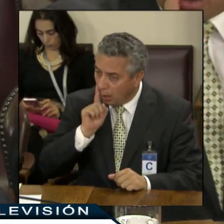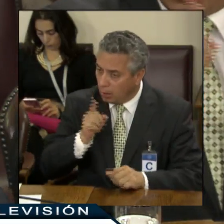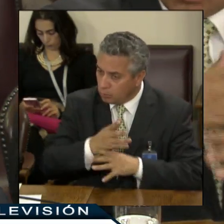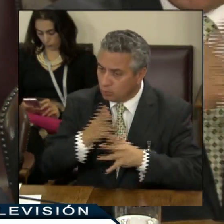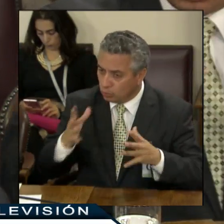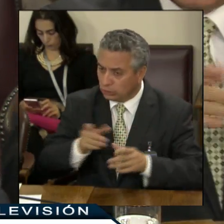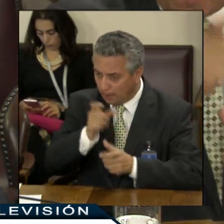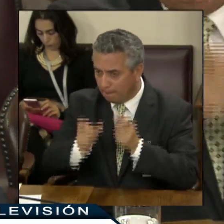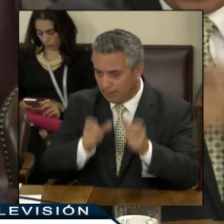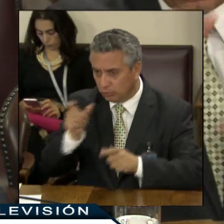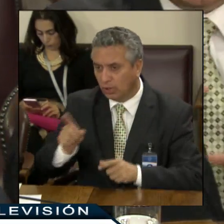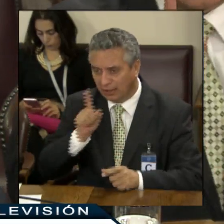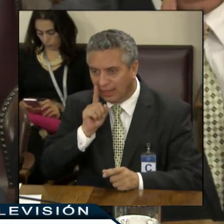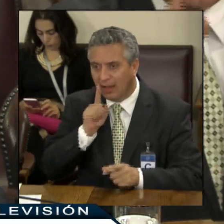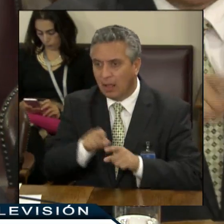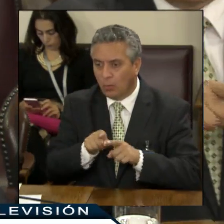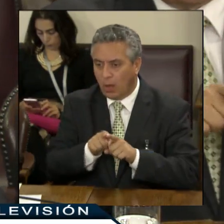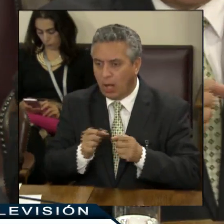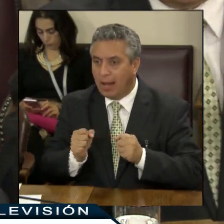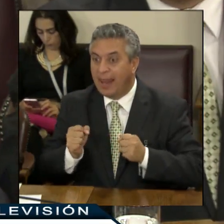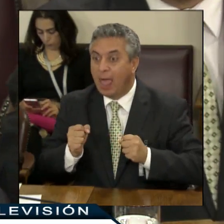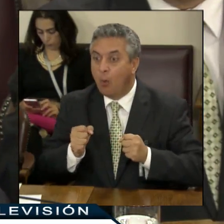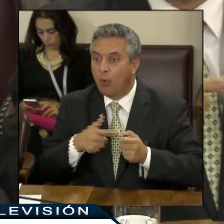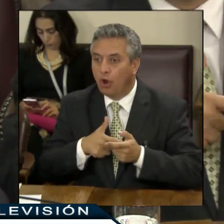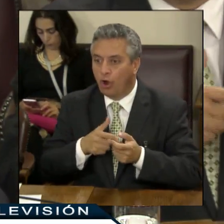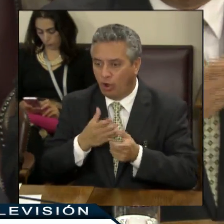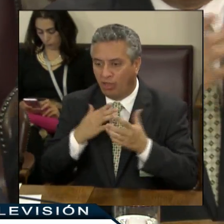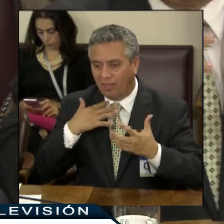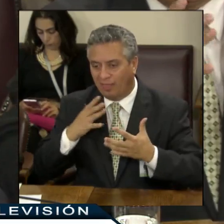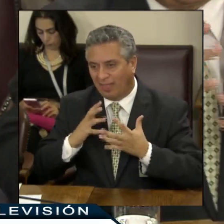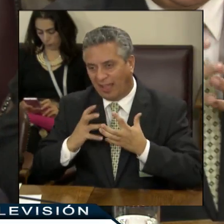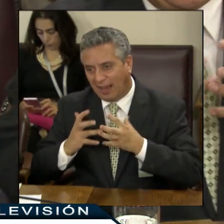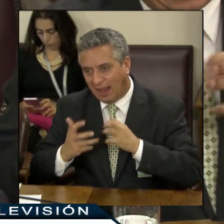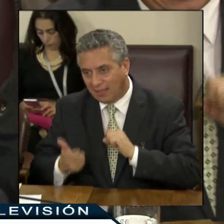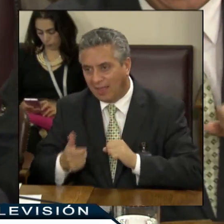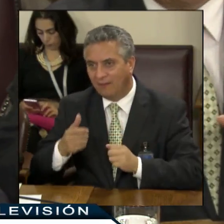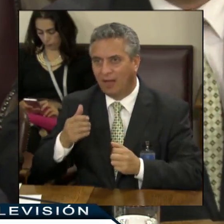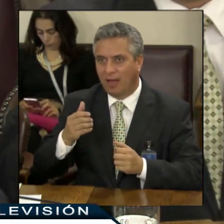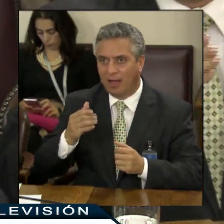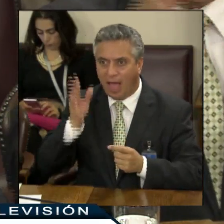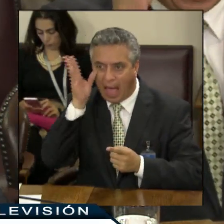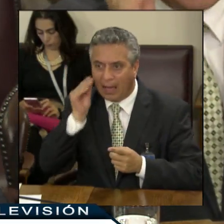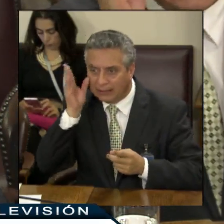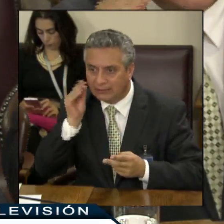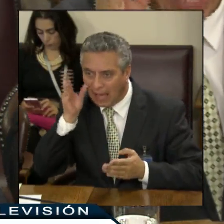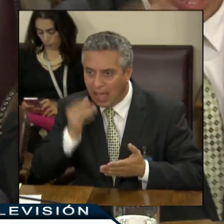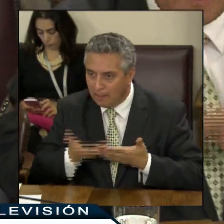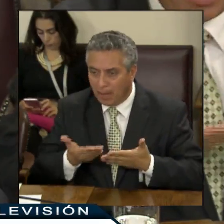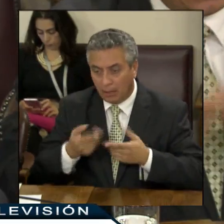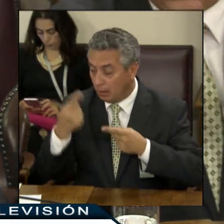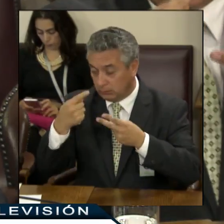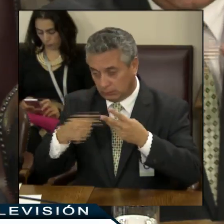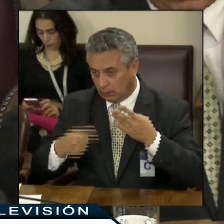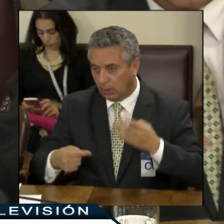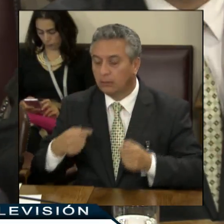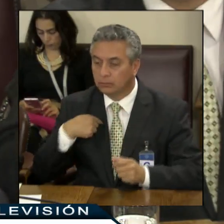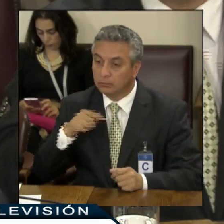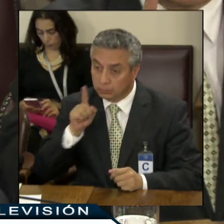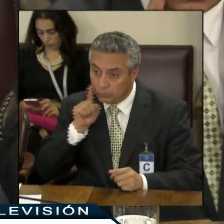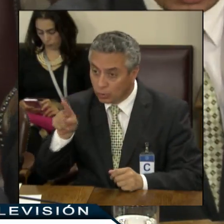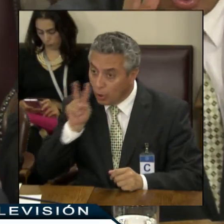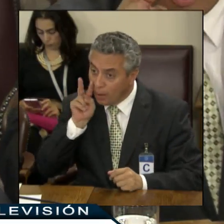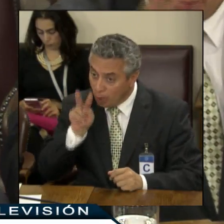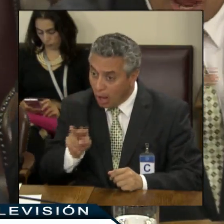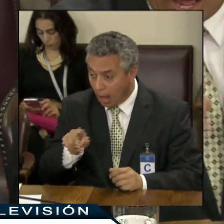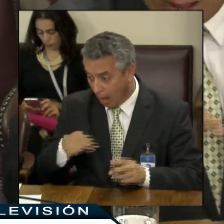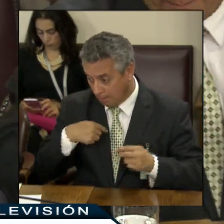con enfermedades neurodegenerativas enfermedad de alzheimer etcétera etcétera y y la visión que tenemos del programa